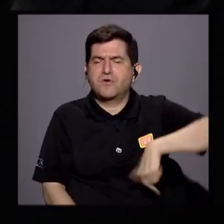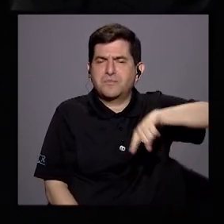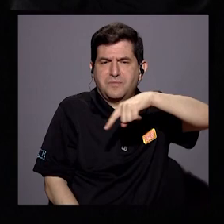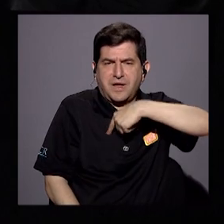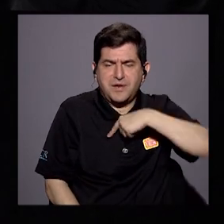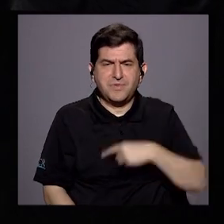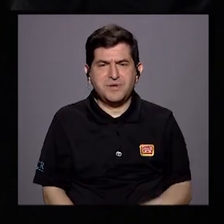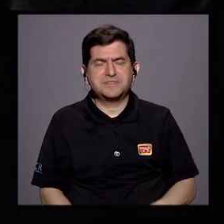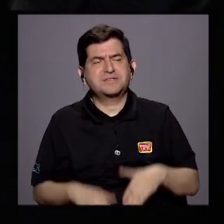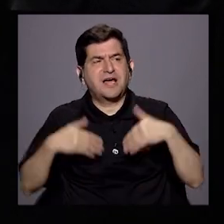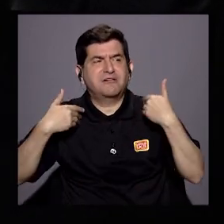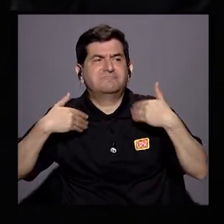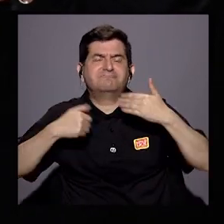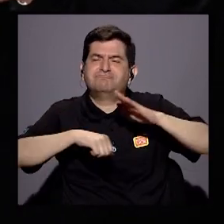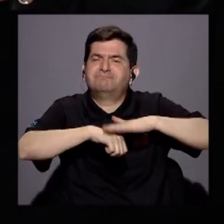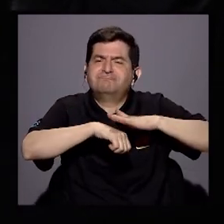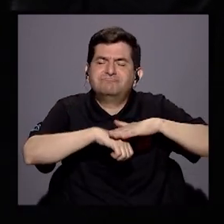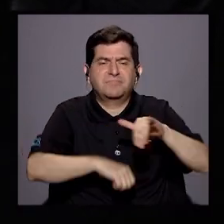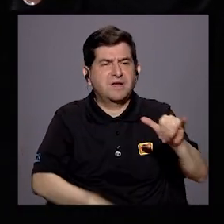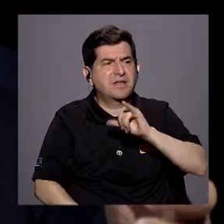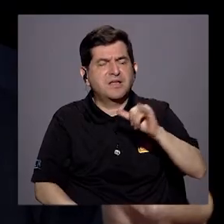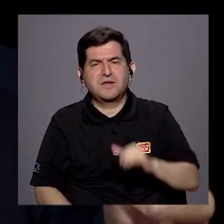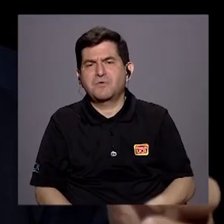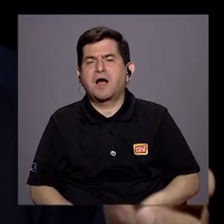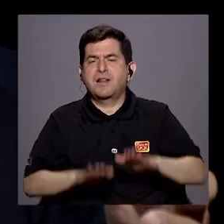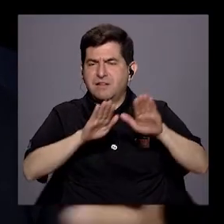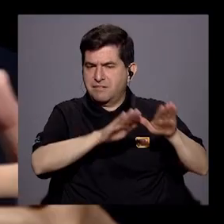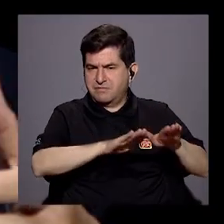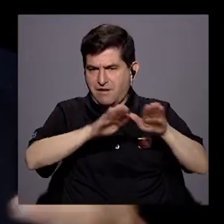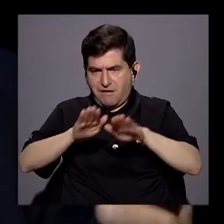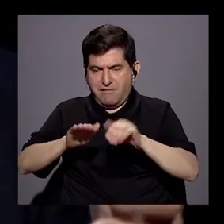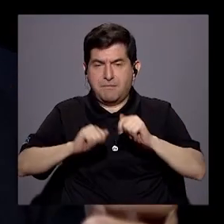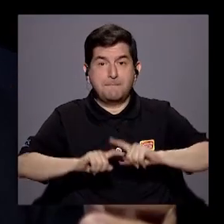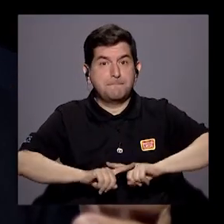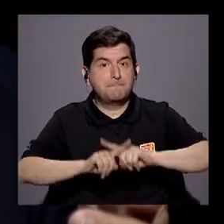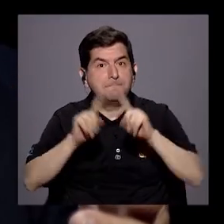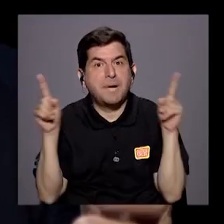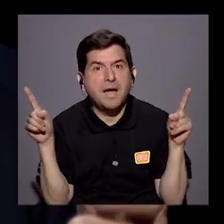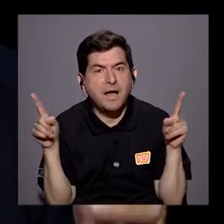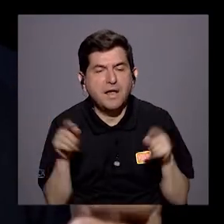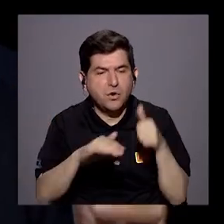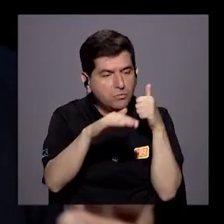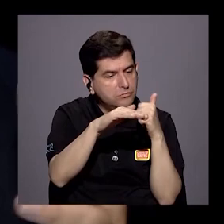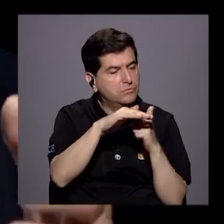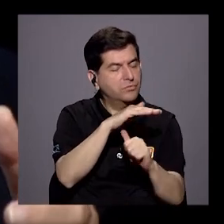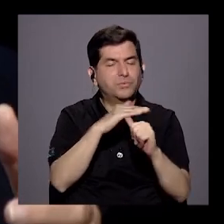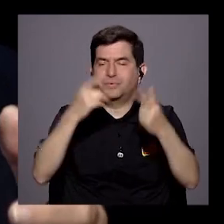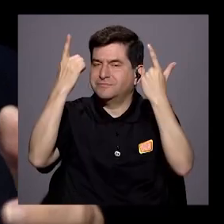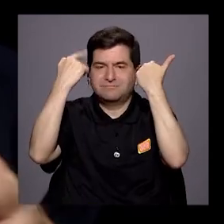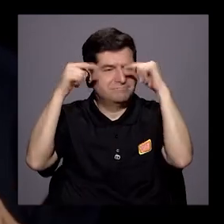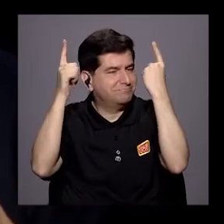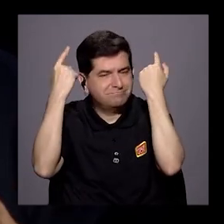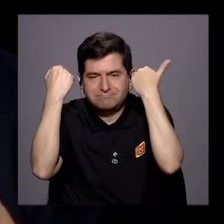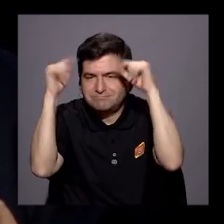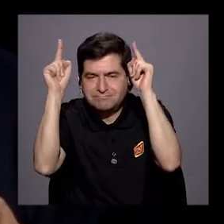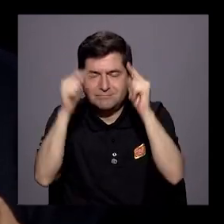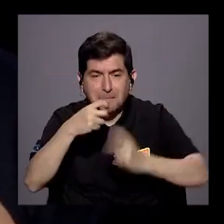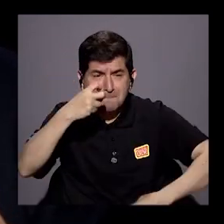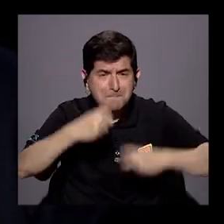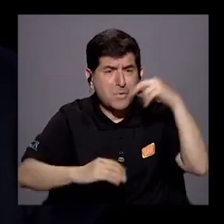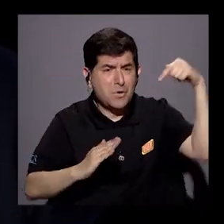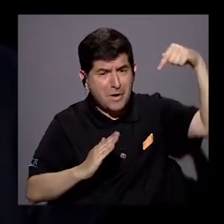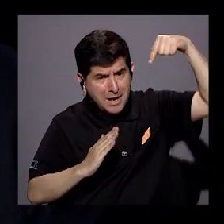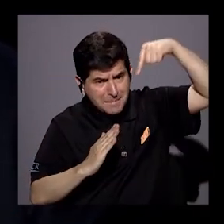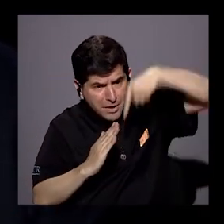trato una manera de ser que nos da una cierta felicidad y una cierta cierta tranquilidad pero eso oculta una ineficiencia